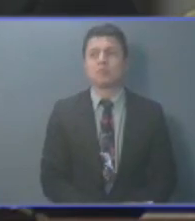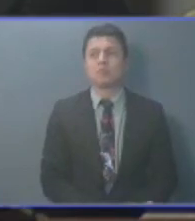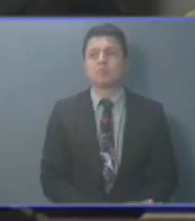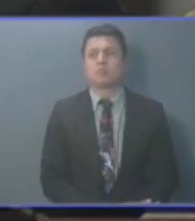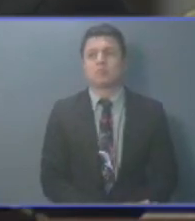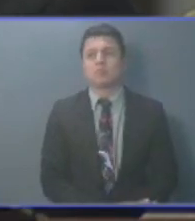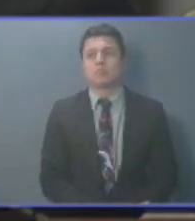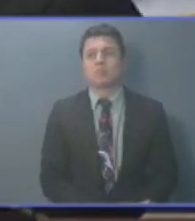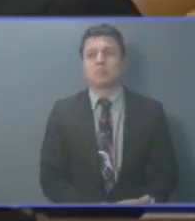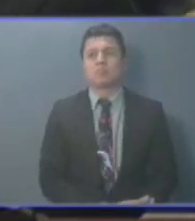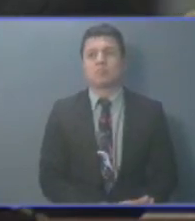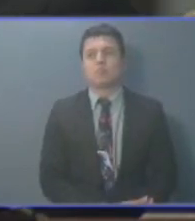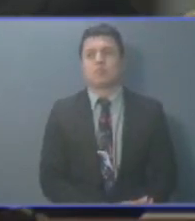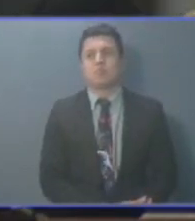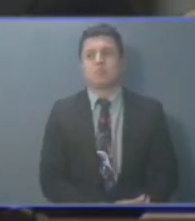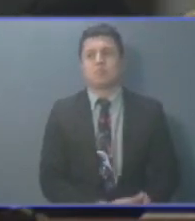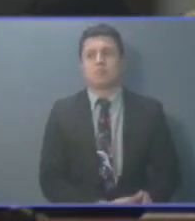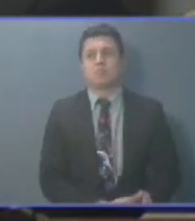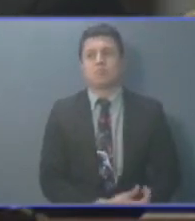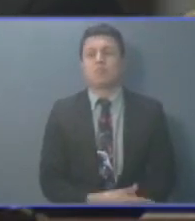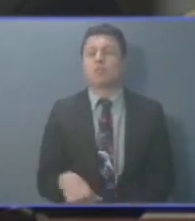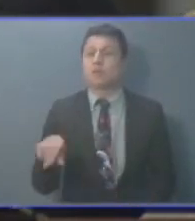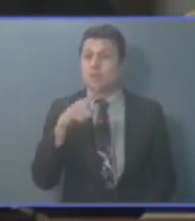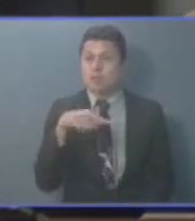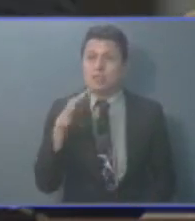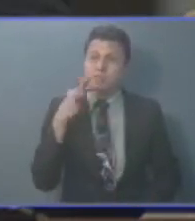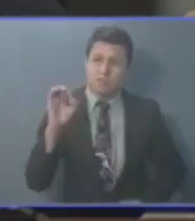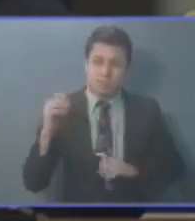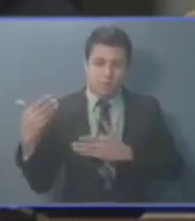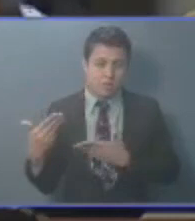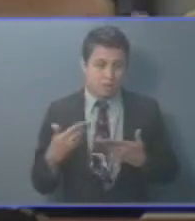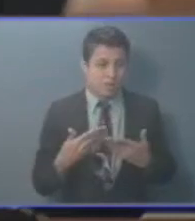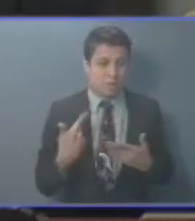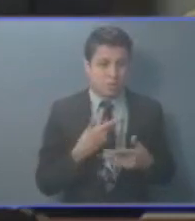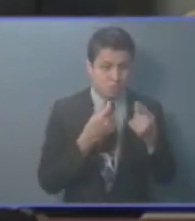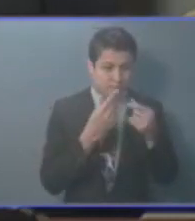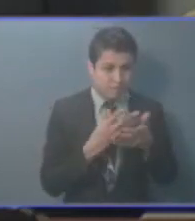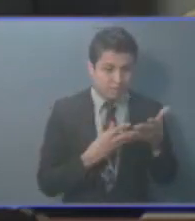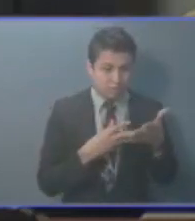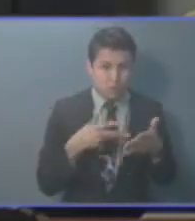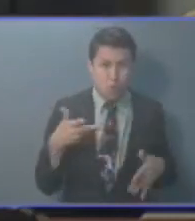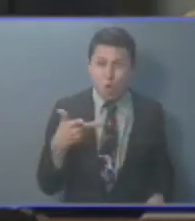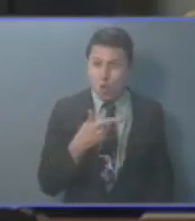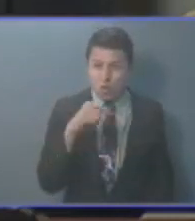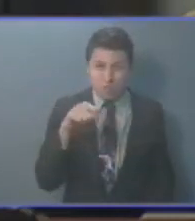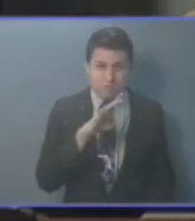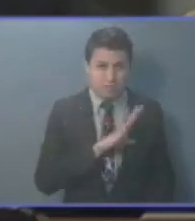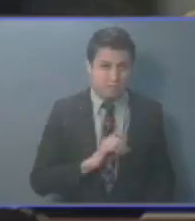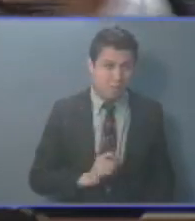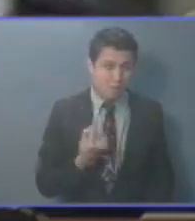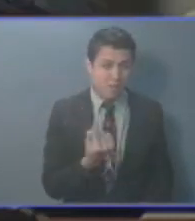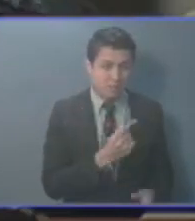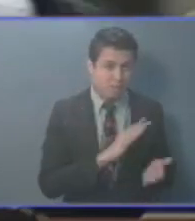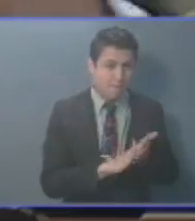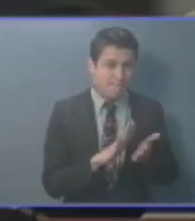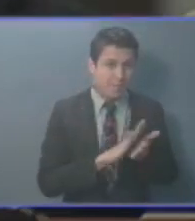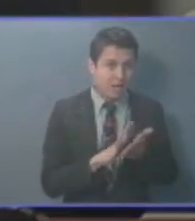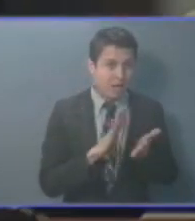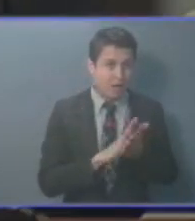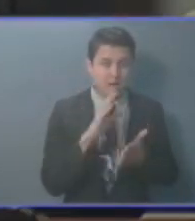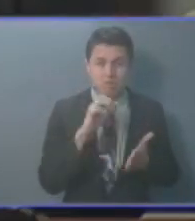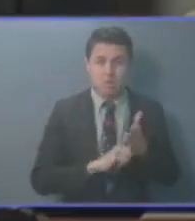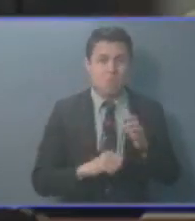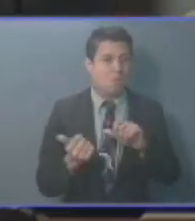y que ayuden a que los fondos que al final vamos a pagar todos los salvadoreños, independiente de quien nos